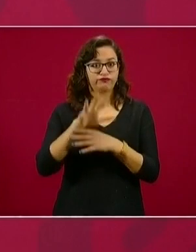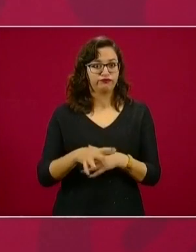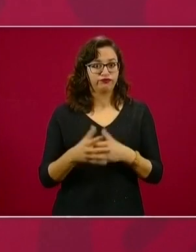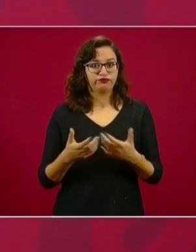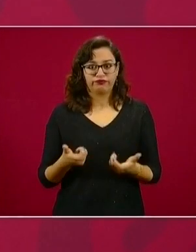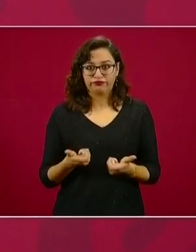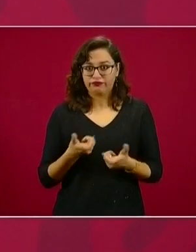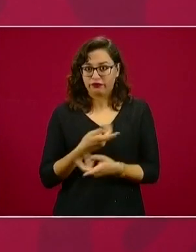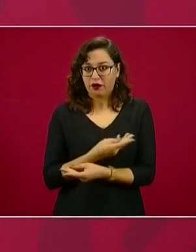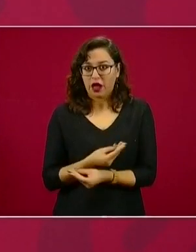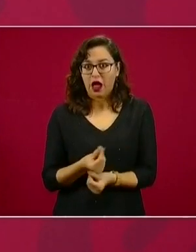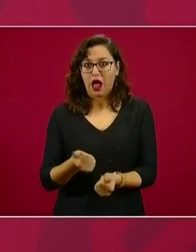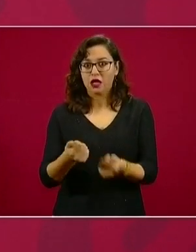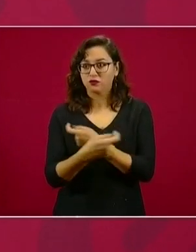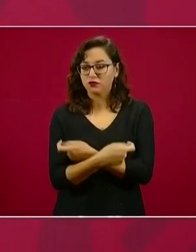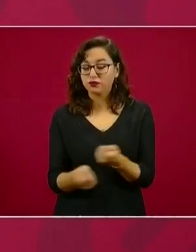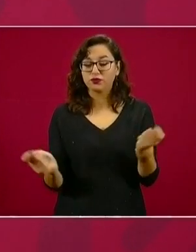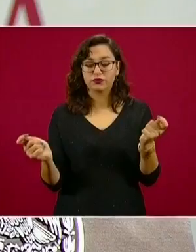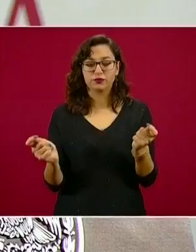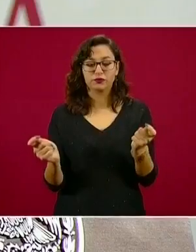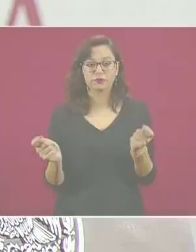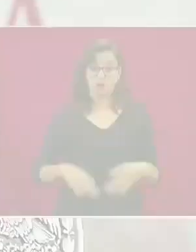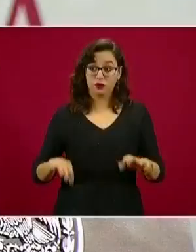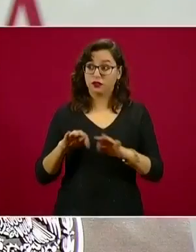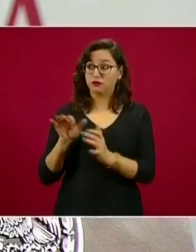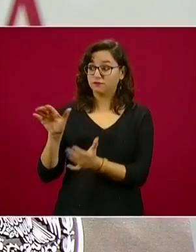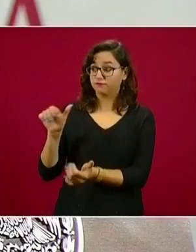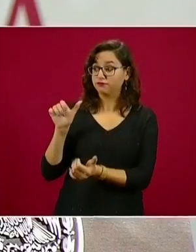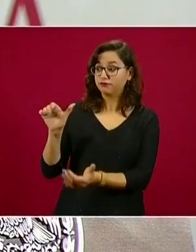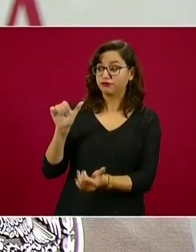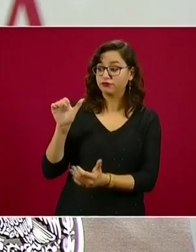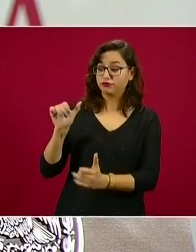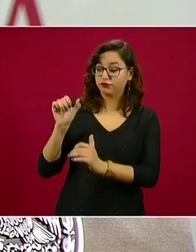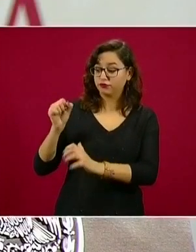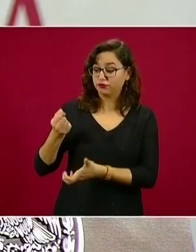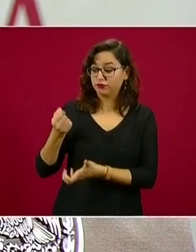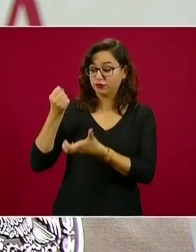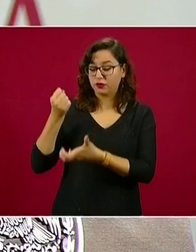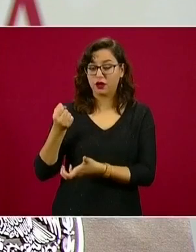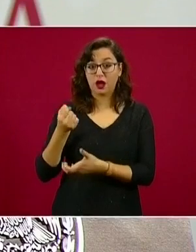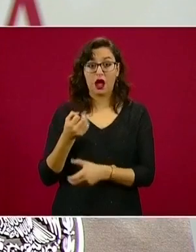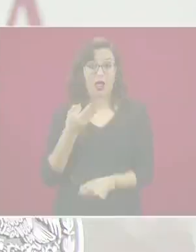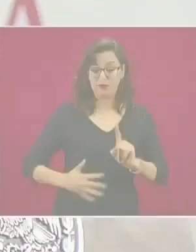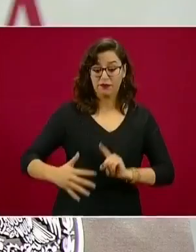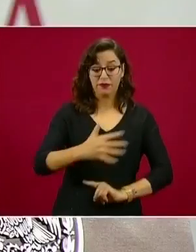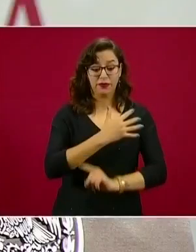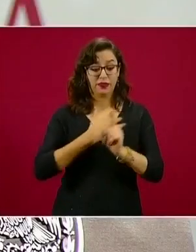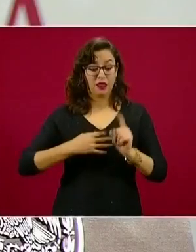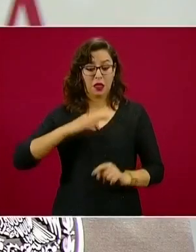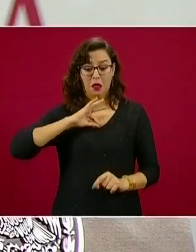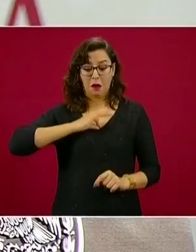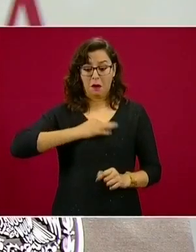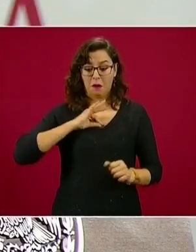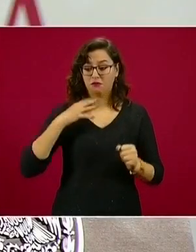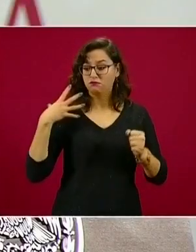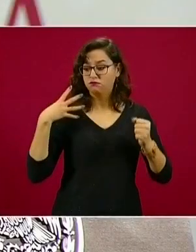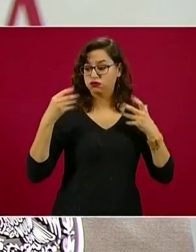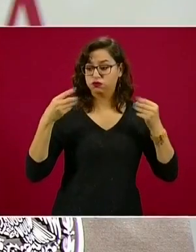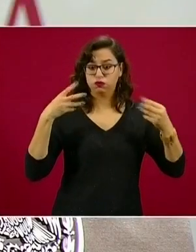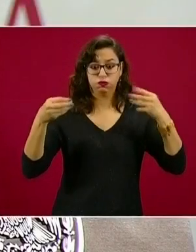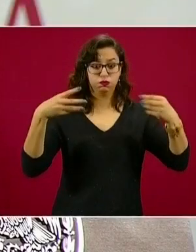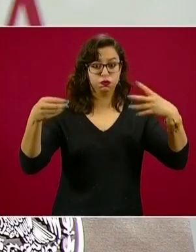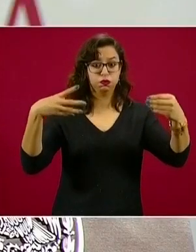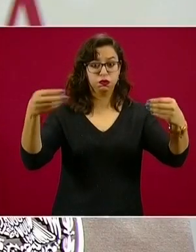del país. A pesar de la pandemia hemos logrado mantener los ingresos con